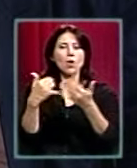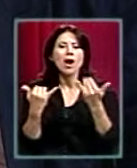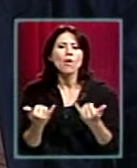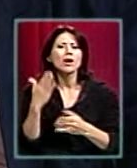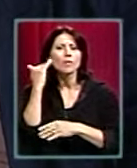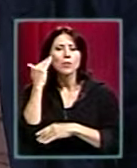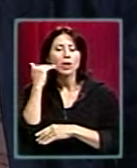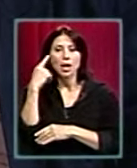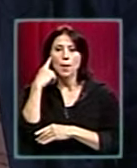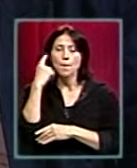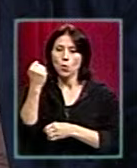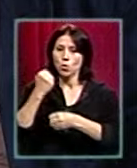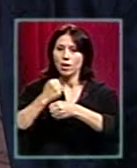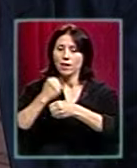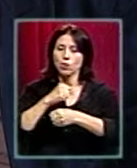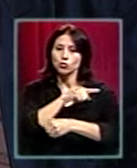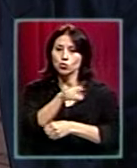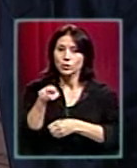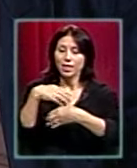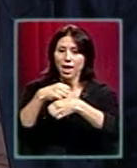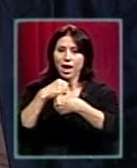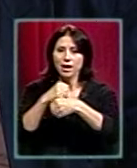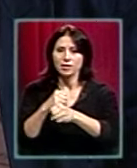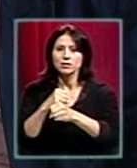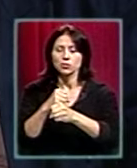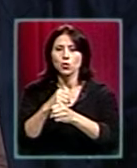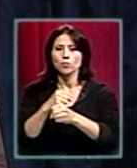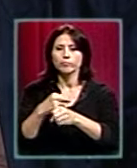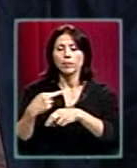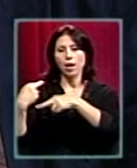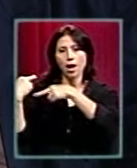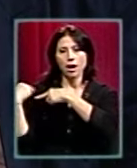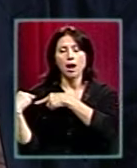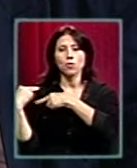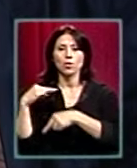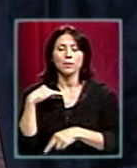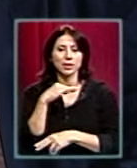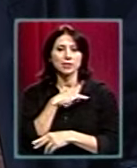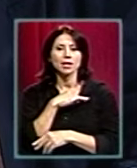acciones que usted ha venido haciendo a cargo del ministerio,